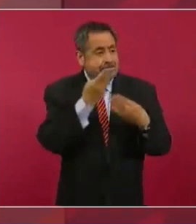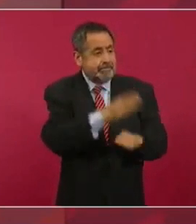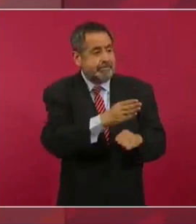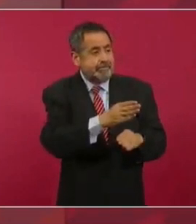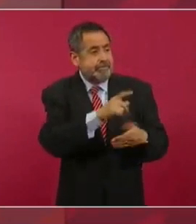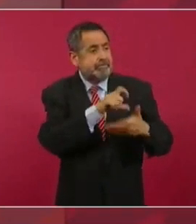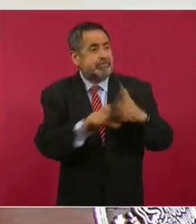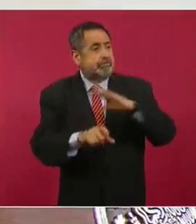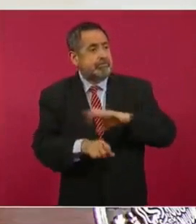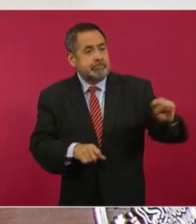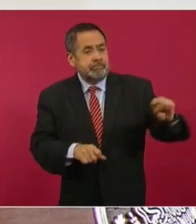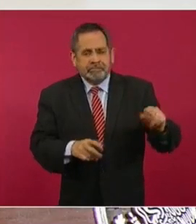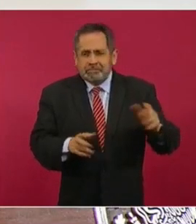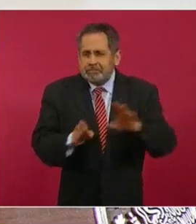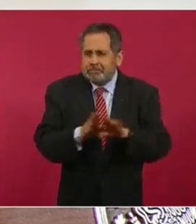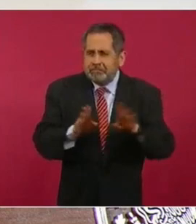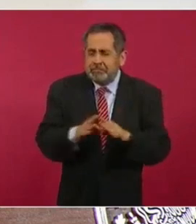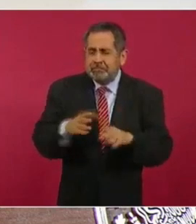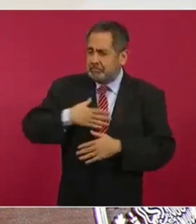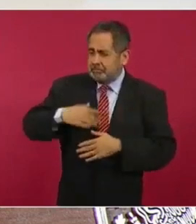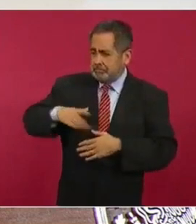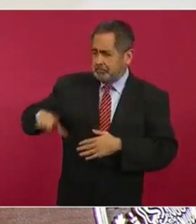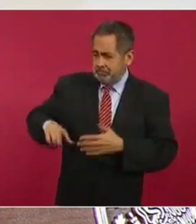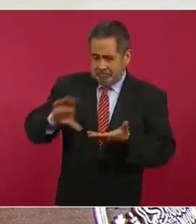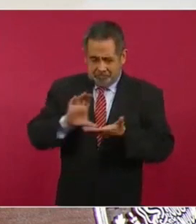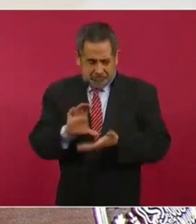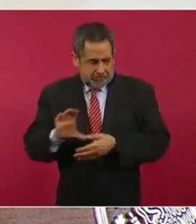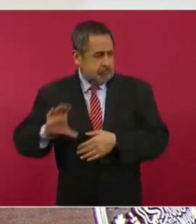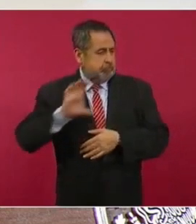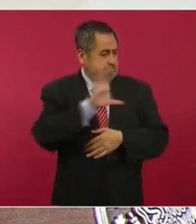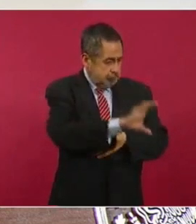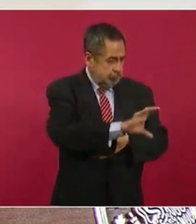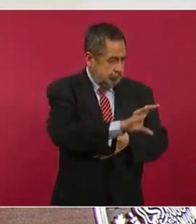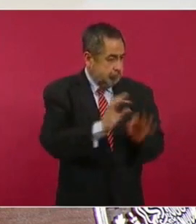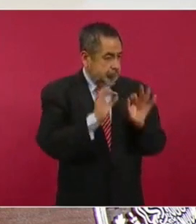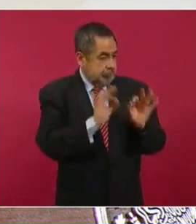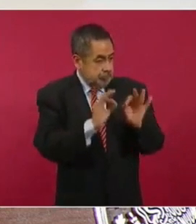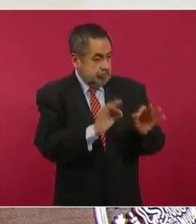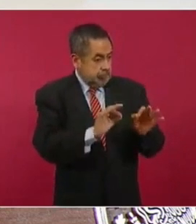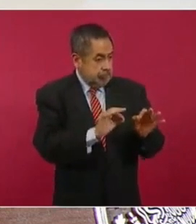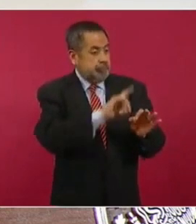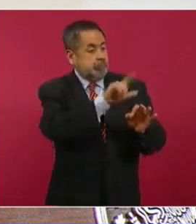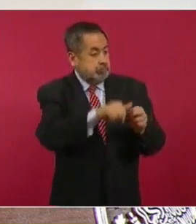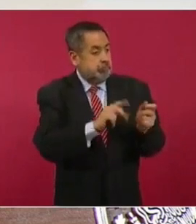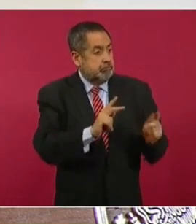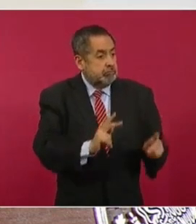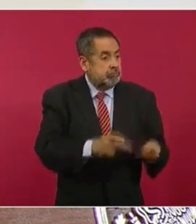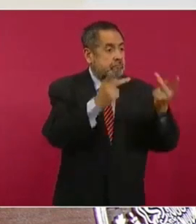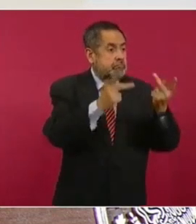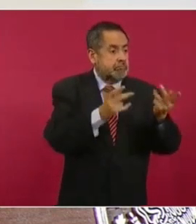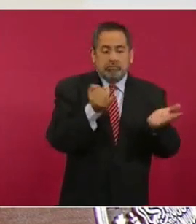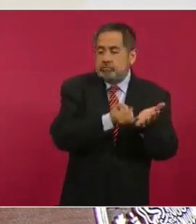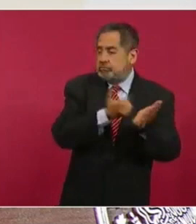después que fueron rescatados con dinero público, con una deuda que todavía se